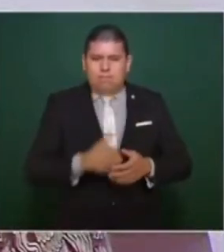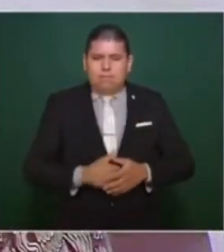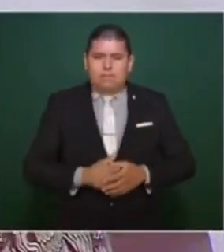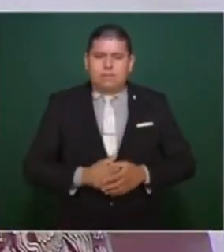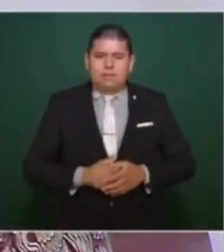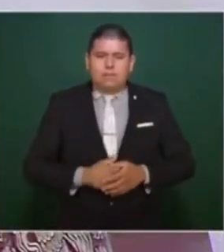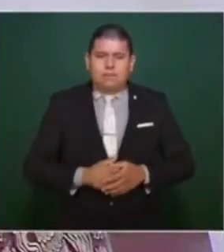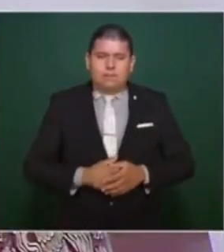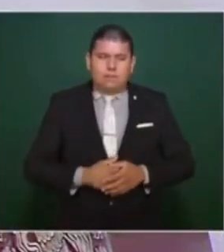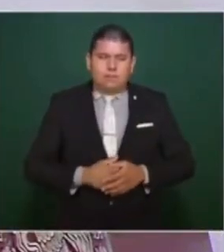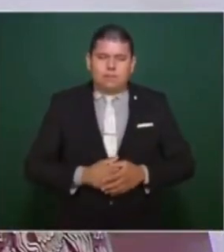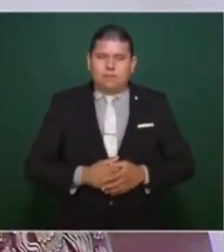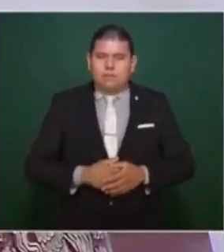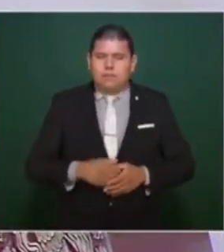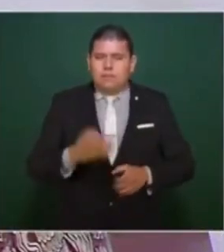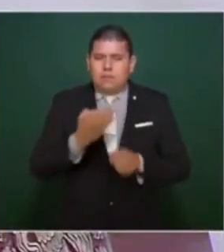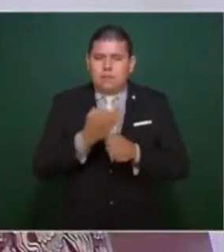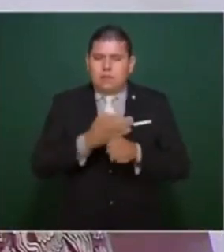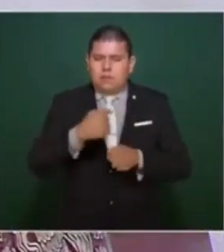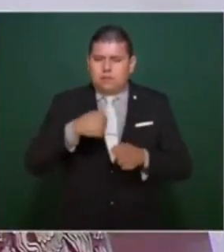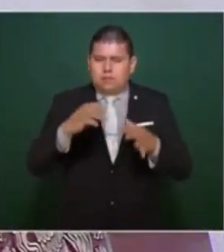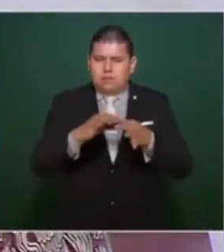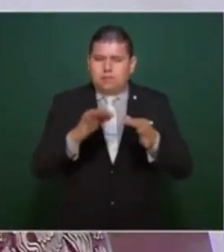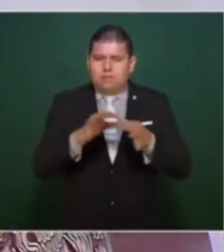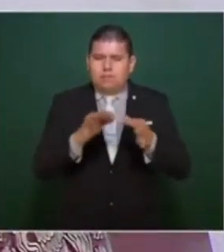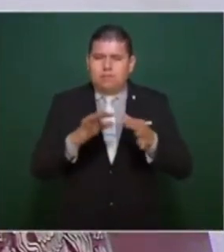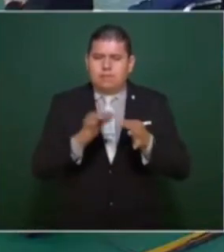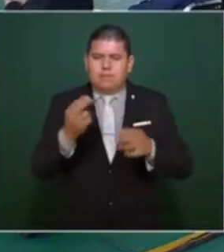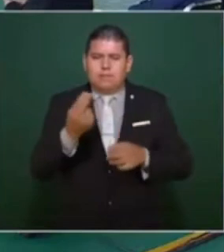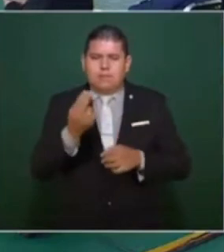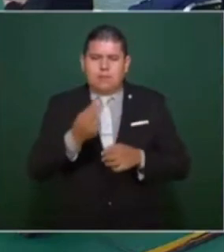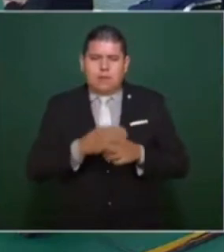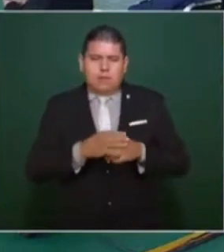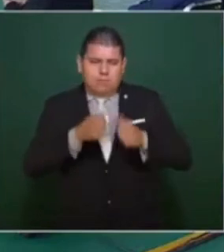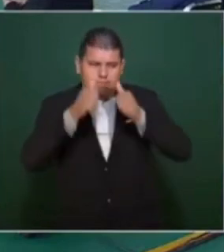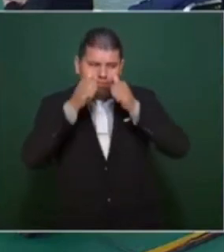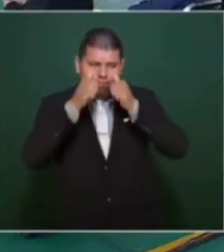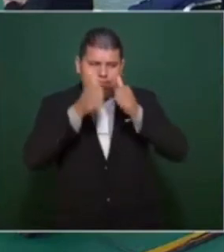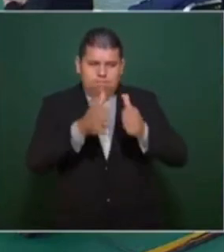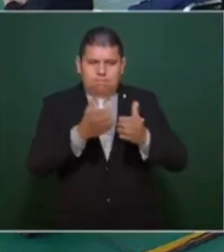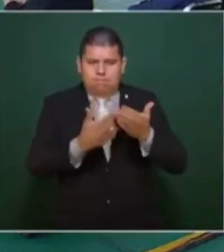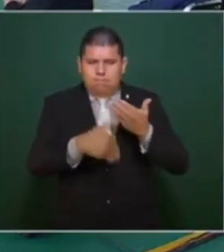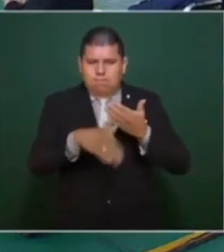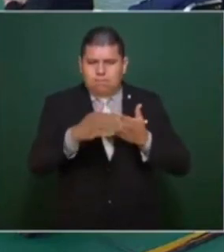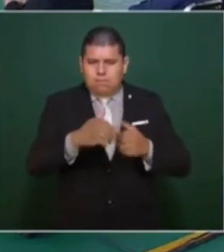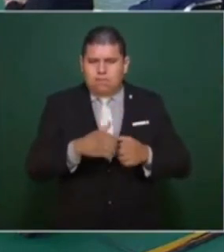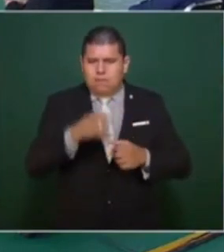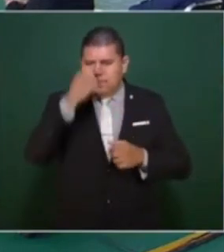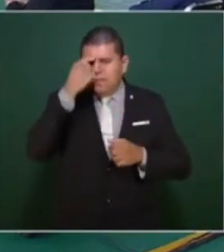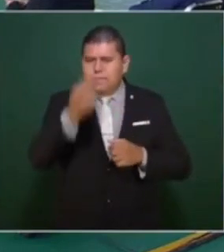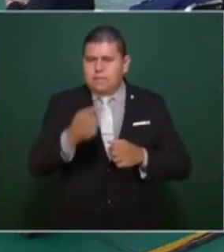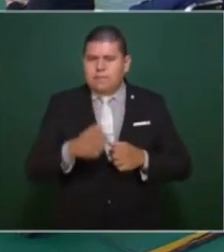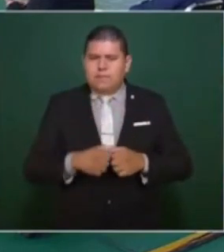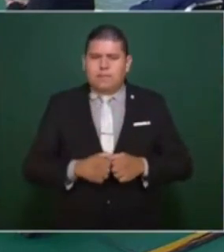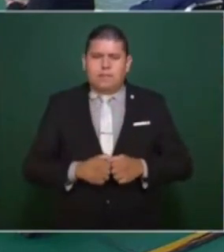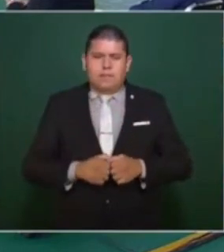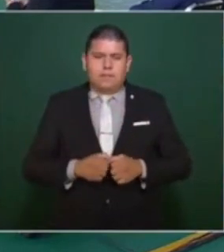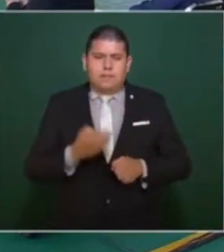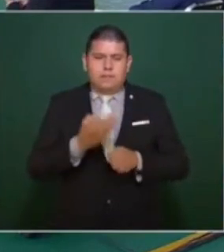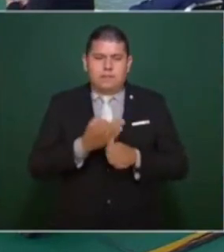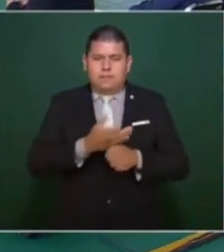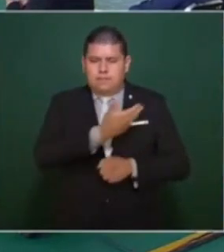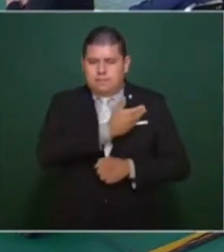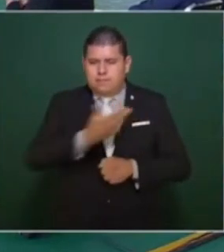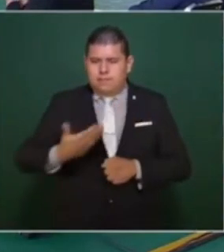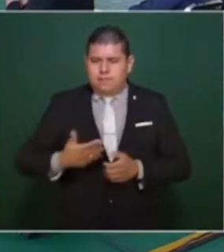podría comentar, pero habré de dar cuenta de manera permanente a lo que el día de hoy aquí se le ha planteado, señor